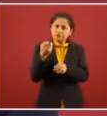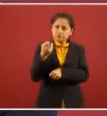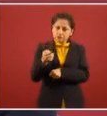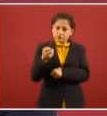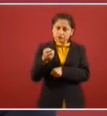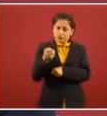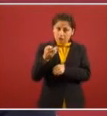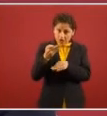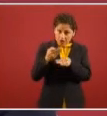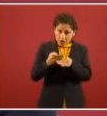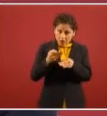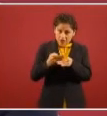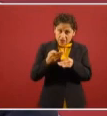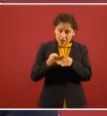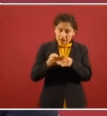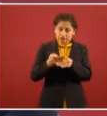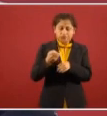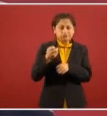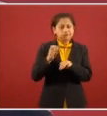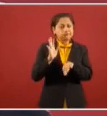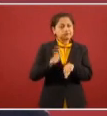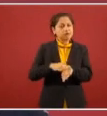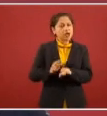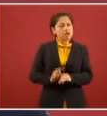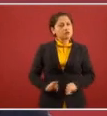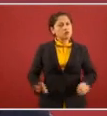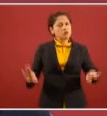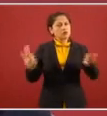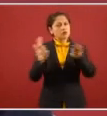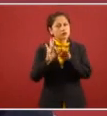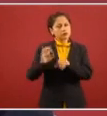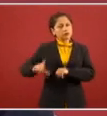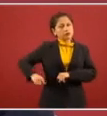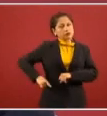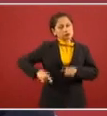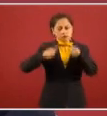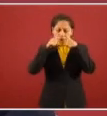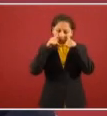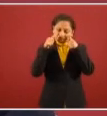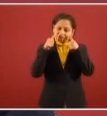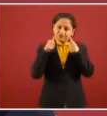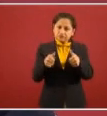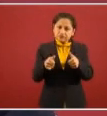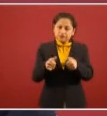del gobierno en estos momentos.